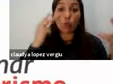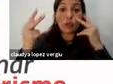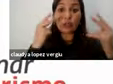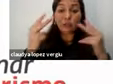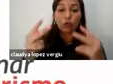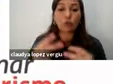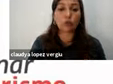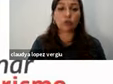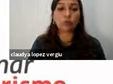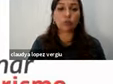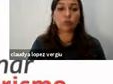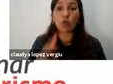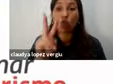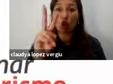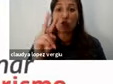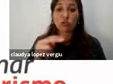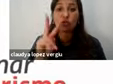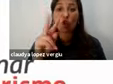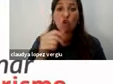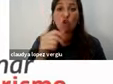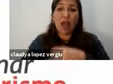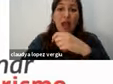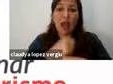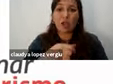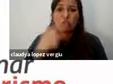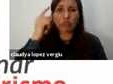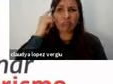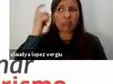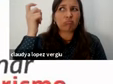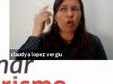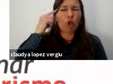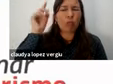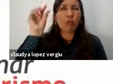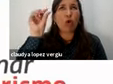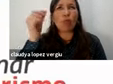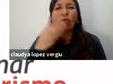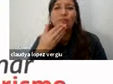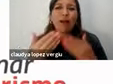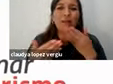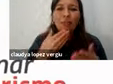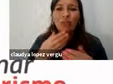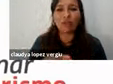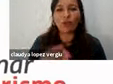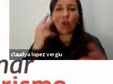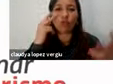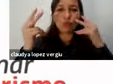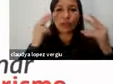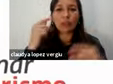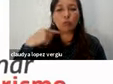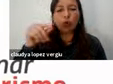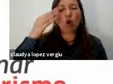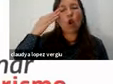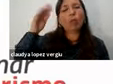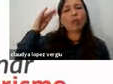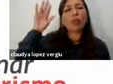con 2 años de no hacer tours, uno se olvida un poco el speech que da a los pasajeros, ¿no? Entonces, hemos entrado a este